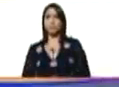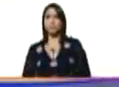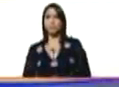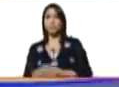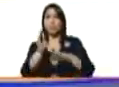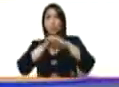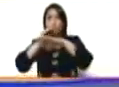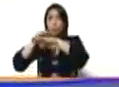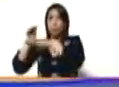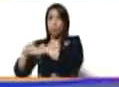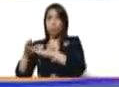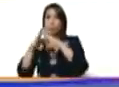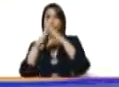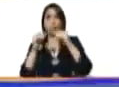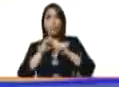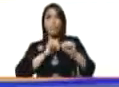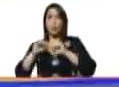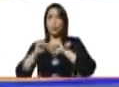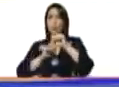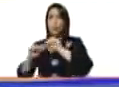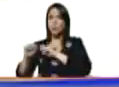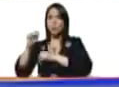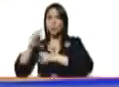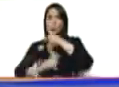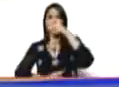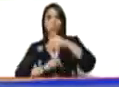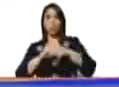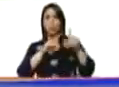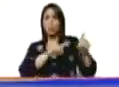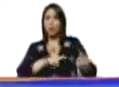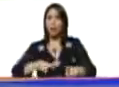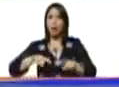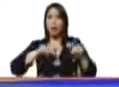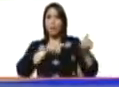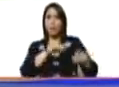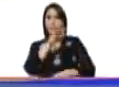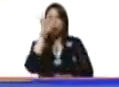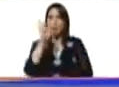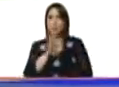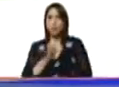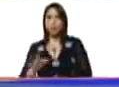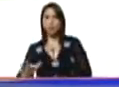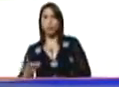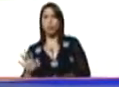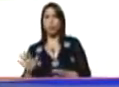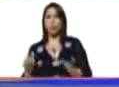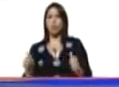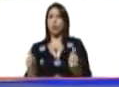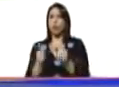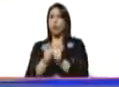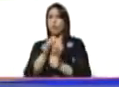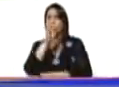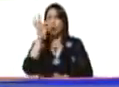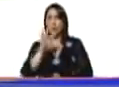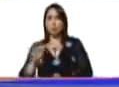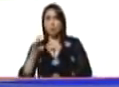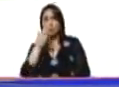Convocar a todos los movimientos de productores del campo, federaciones, confederaciones,